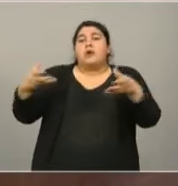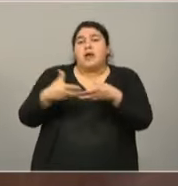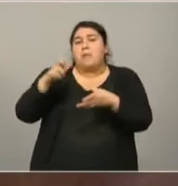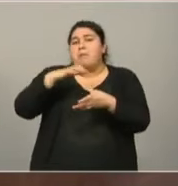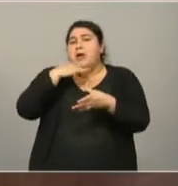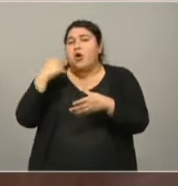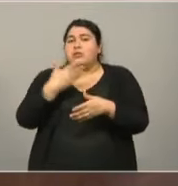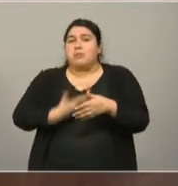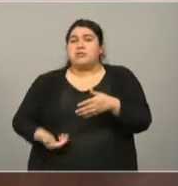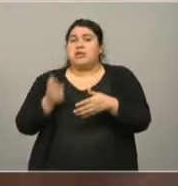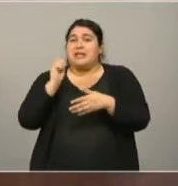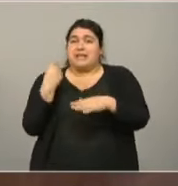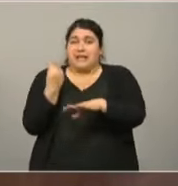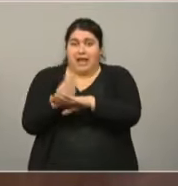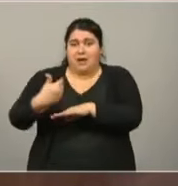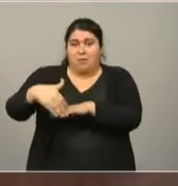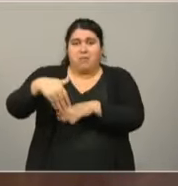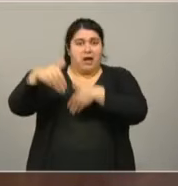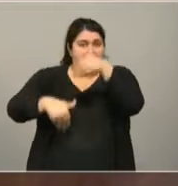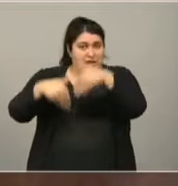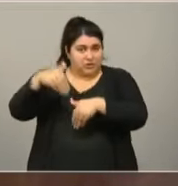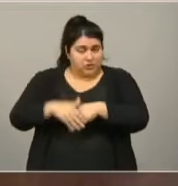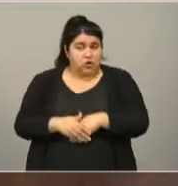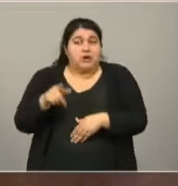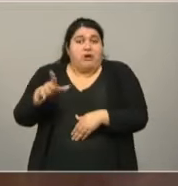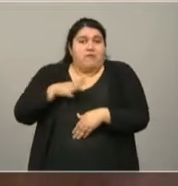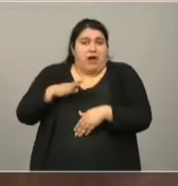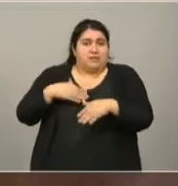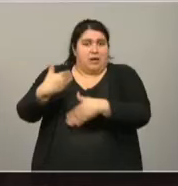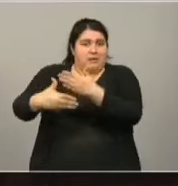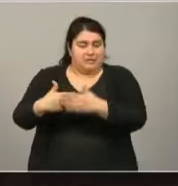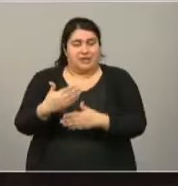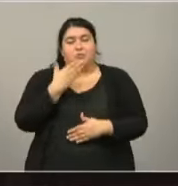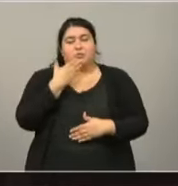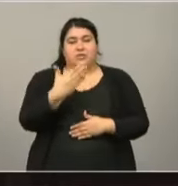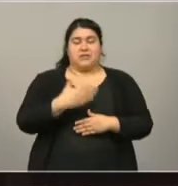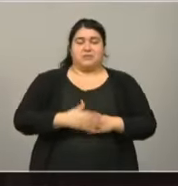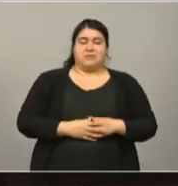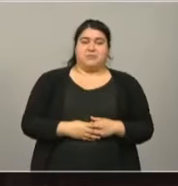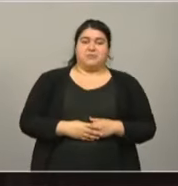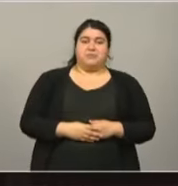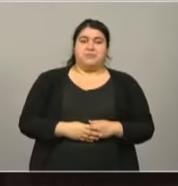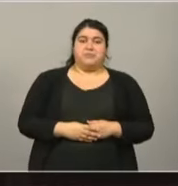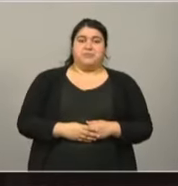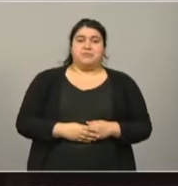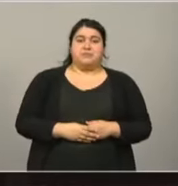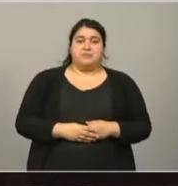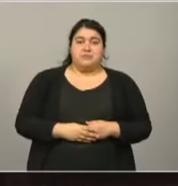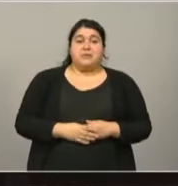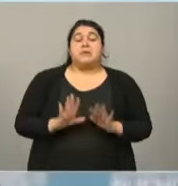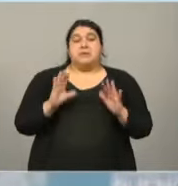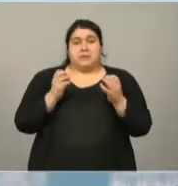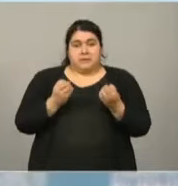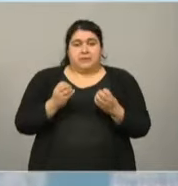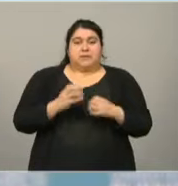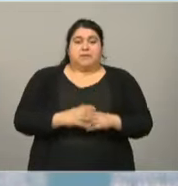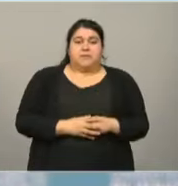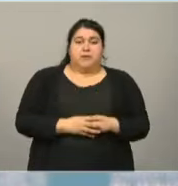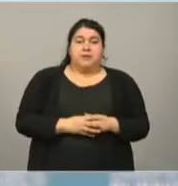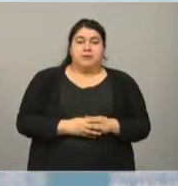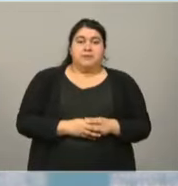nivel provincial Más allá del llamado elecciones tampoco se avanzado En ese sentido Muchas gracias muy bien